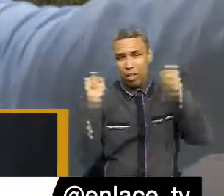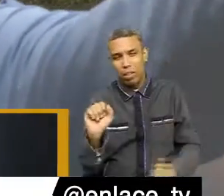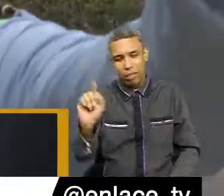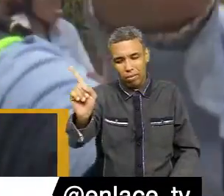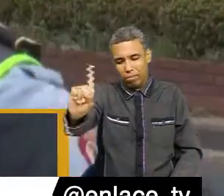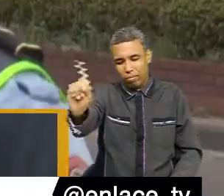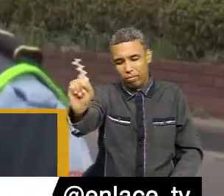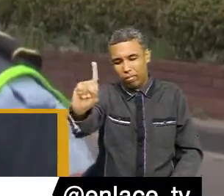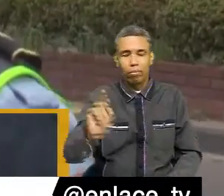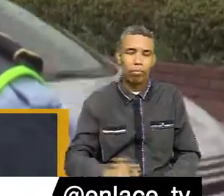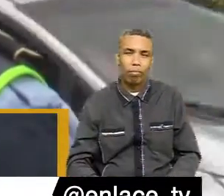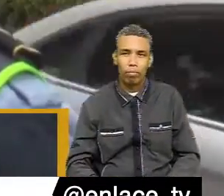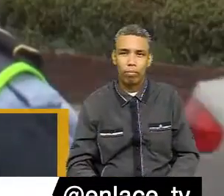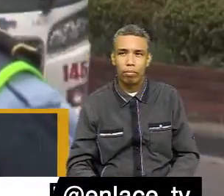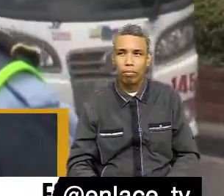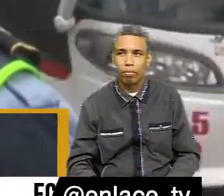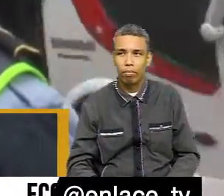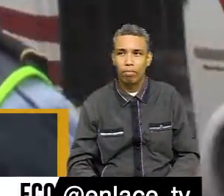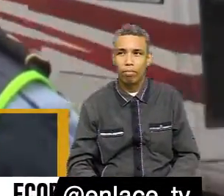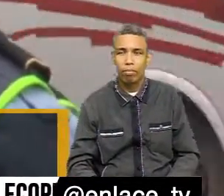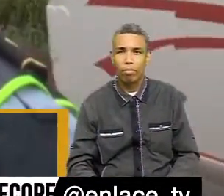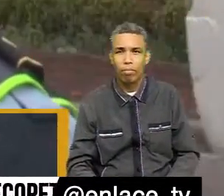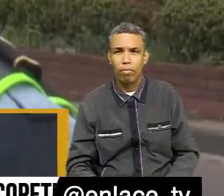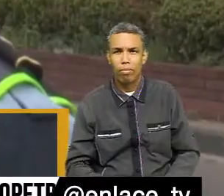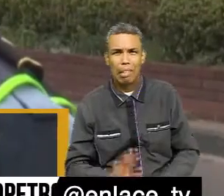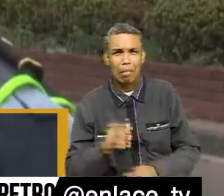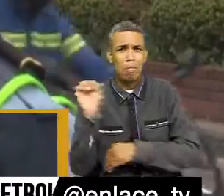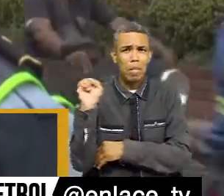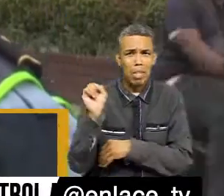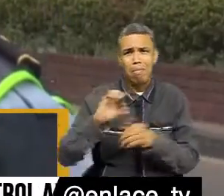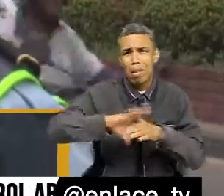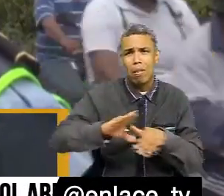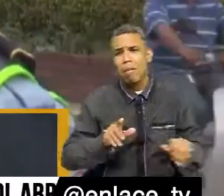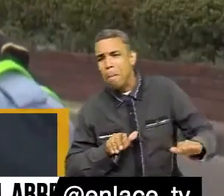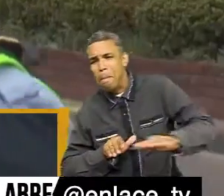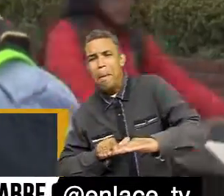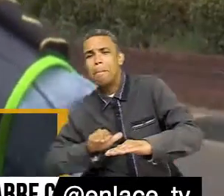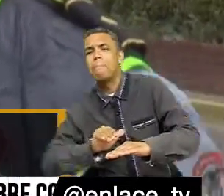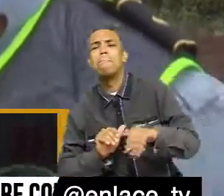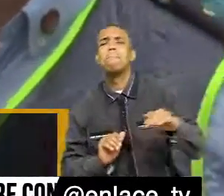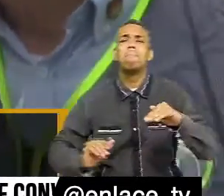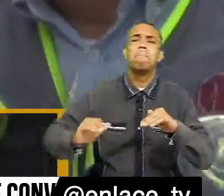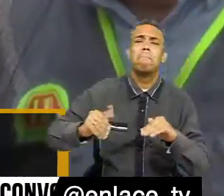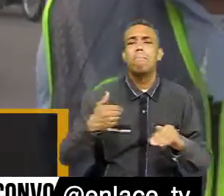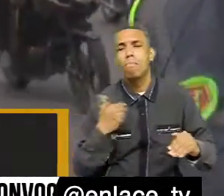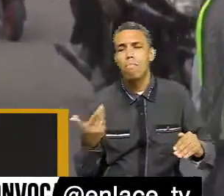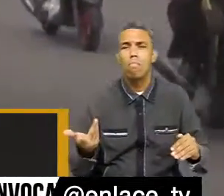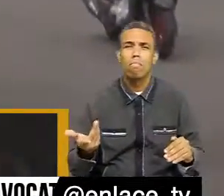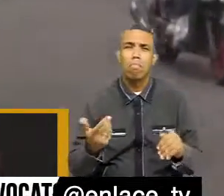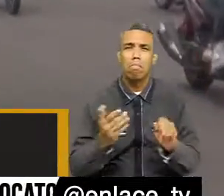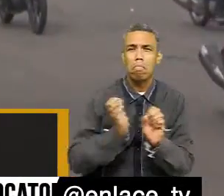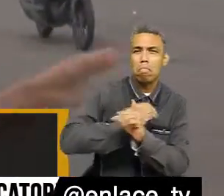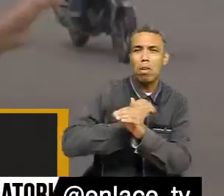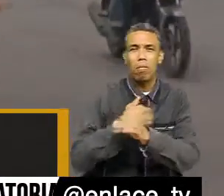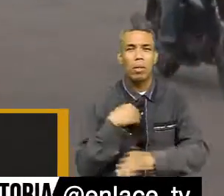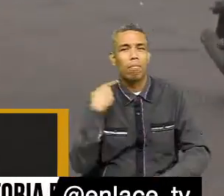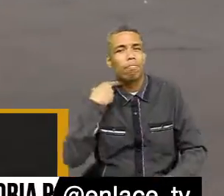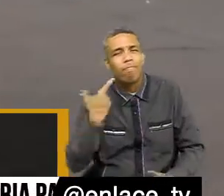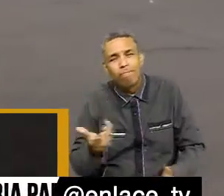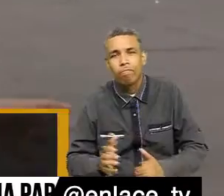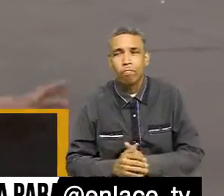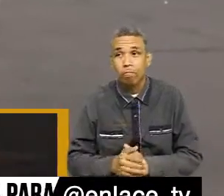a hacer ese tipo de trancones que perjudican a una ciudad trabajadora. Muchísimas gracias, Eliezer Fuentes, oficial 2 de la Inspección de Tránsito. Ustedes